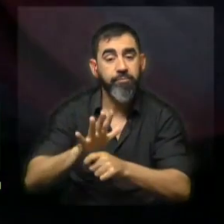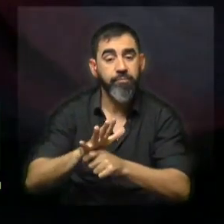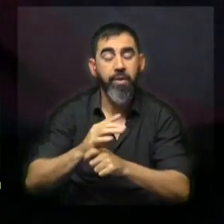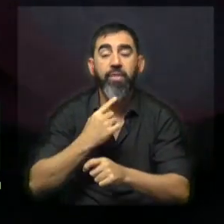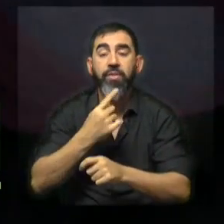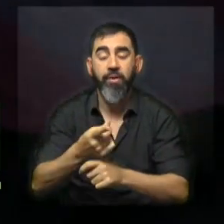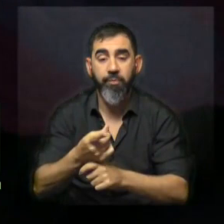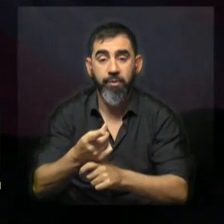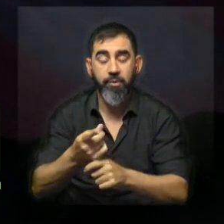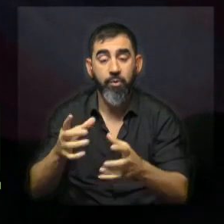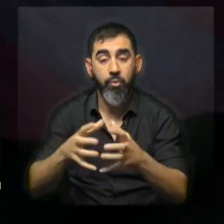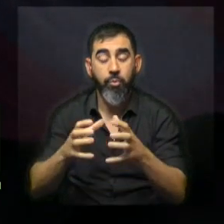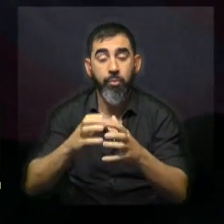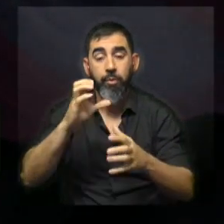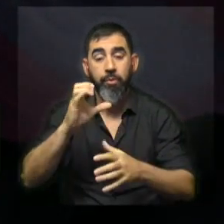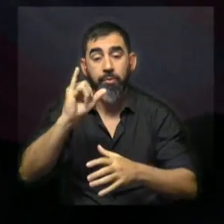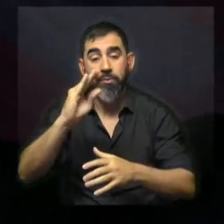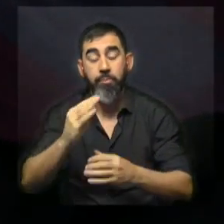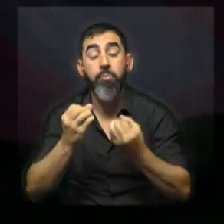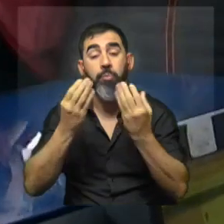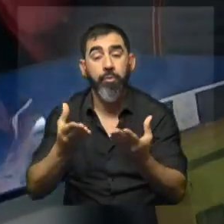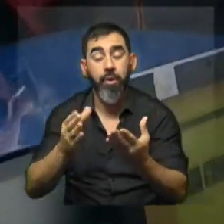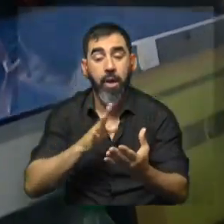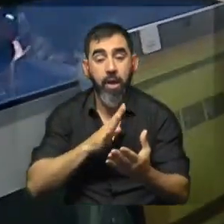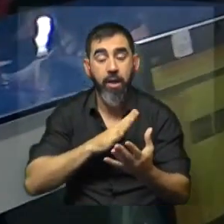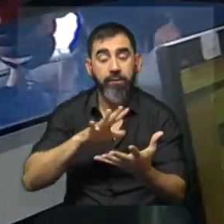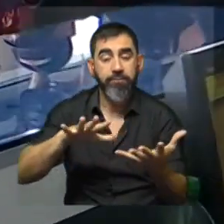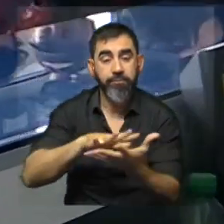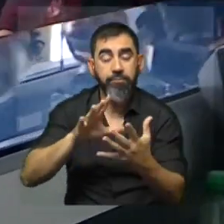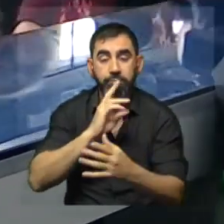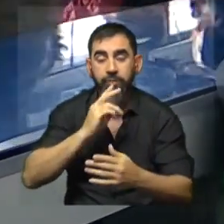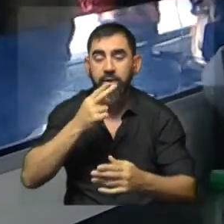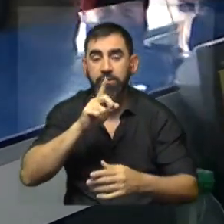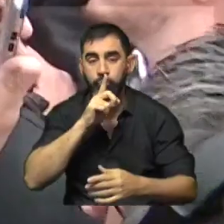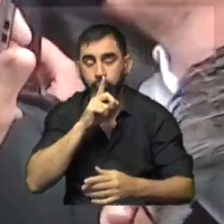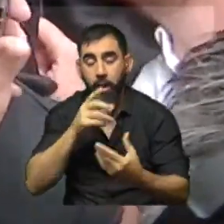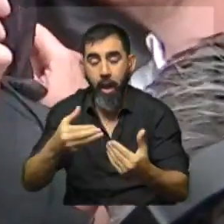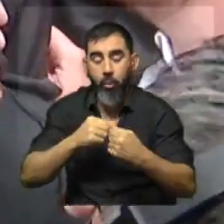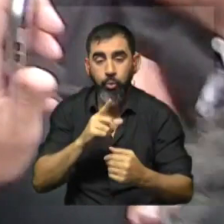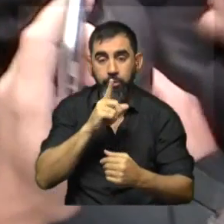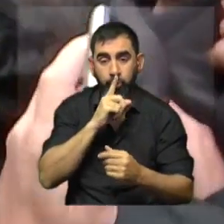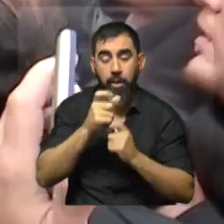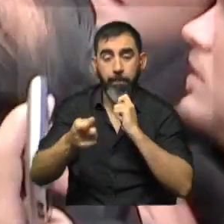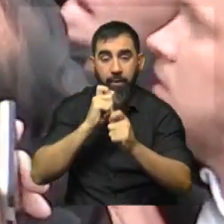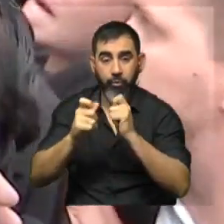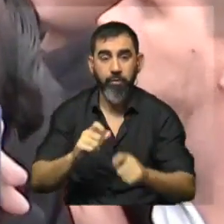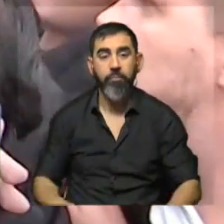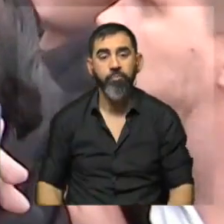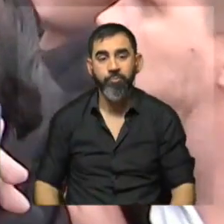debilidad por parte de la CIP porque se entiende que genera un marco de censura y autocensura en los